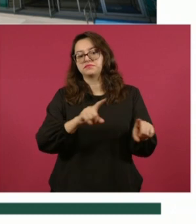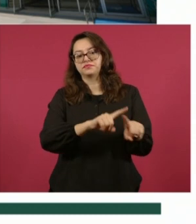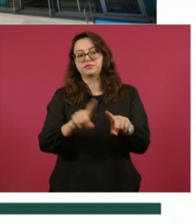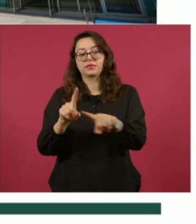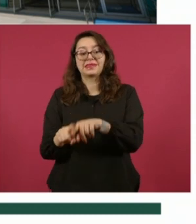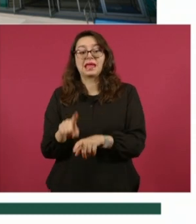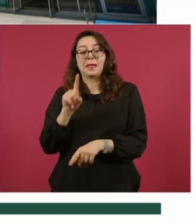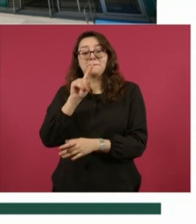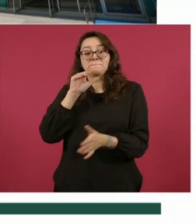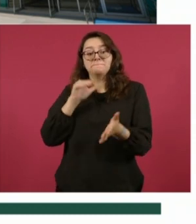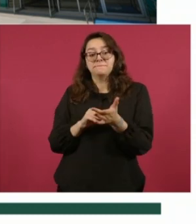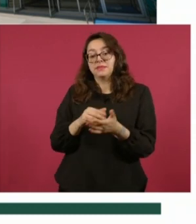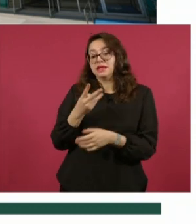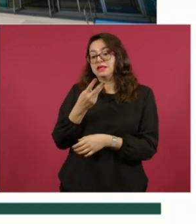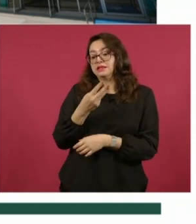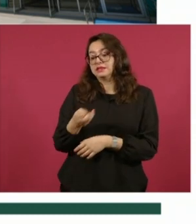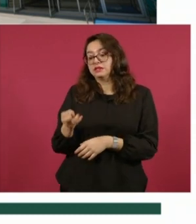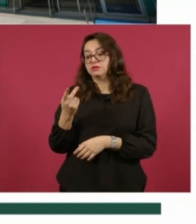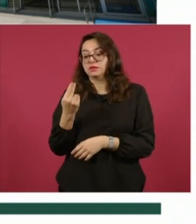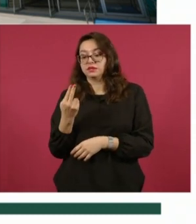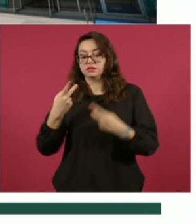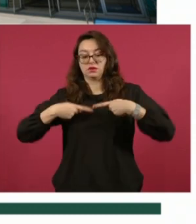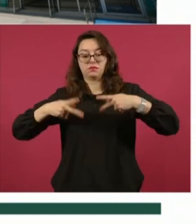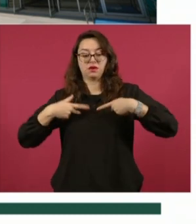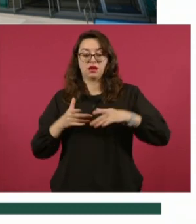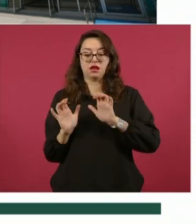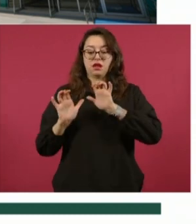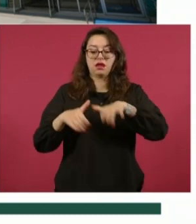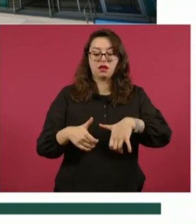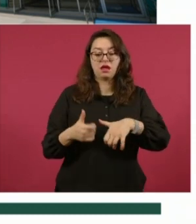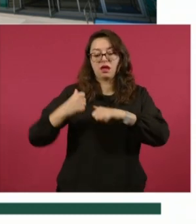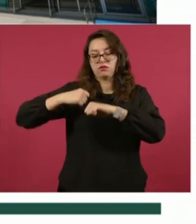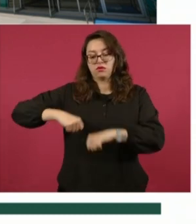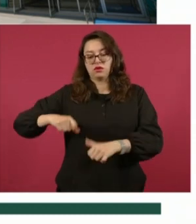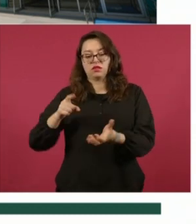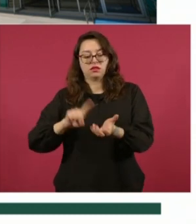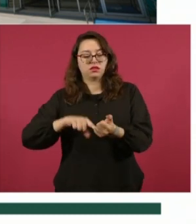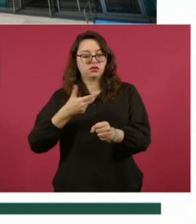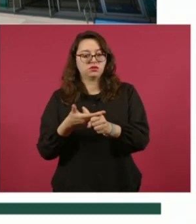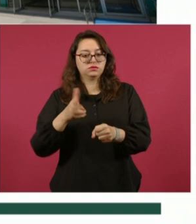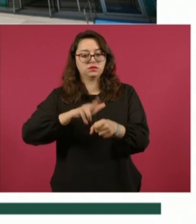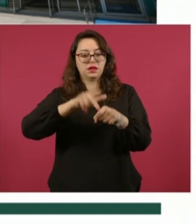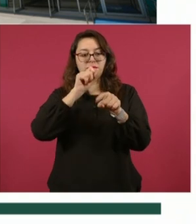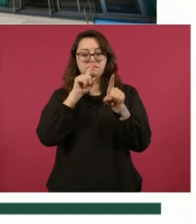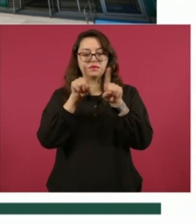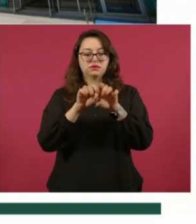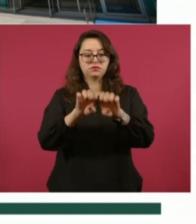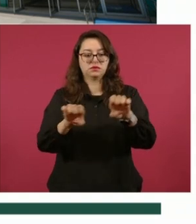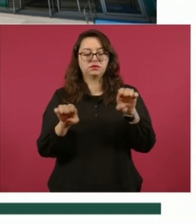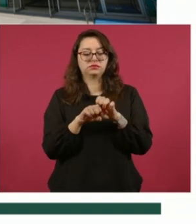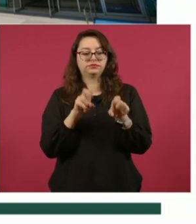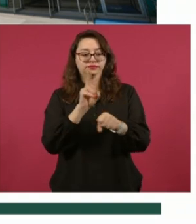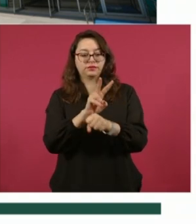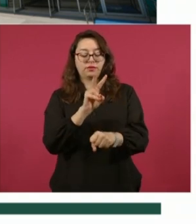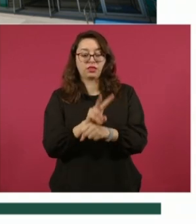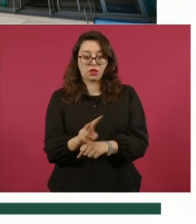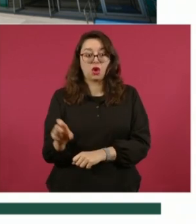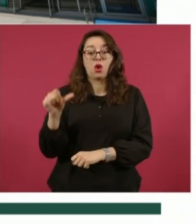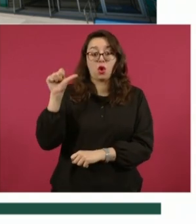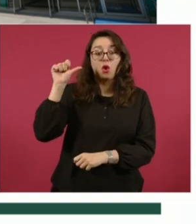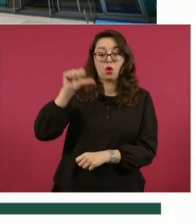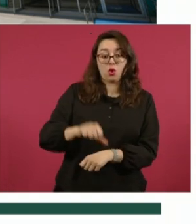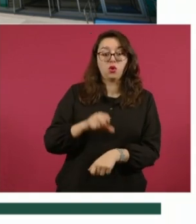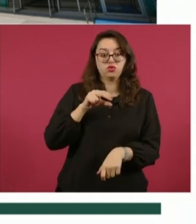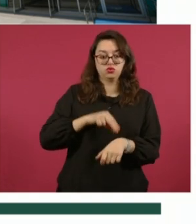1,325 personas para cuerpos de gobierno y la implementación del modelo. De hecho, el día de hoy el doctor Gustavo Reyes Terán está en Oaxaca en la